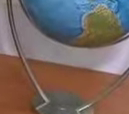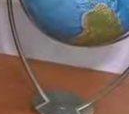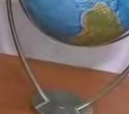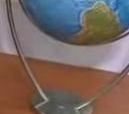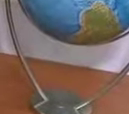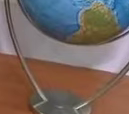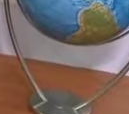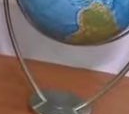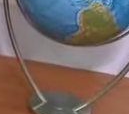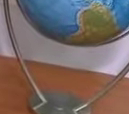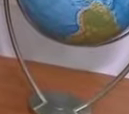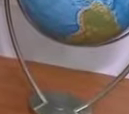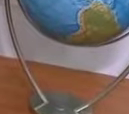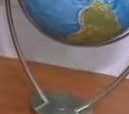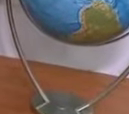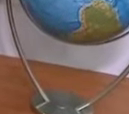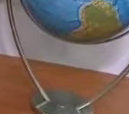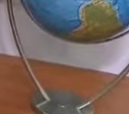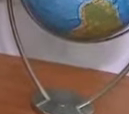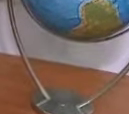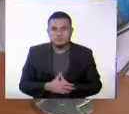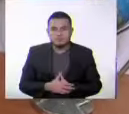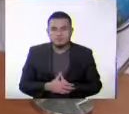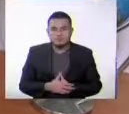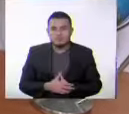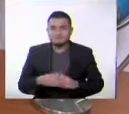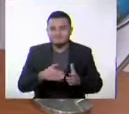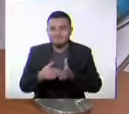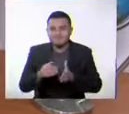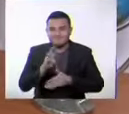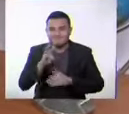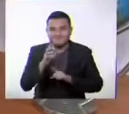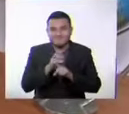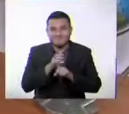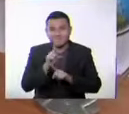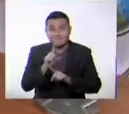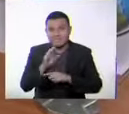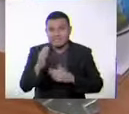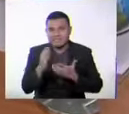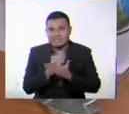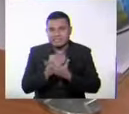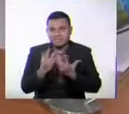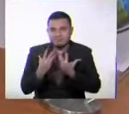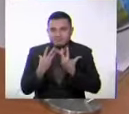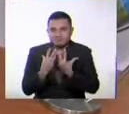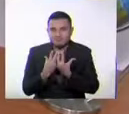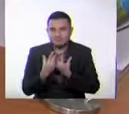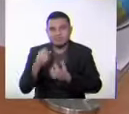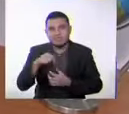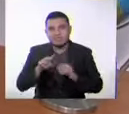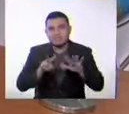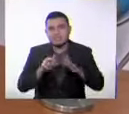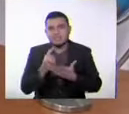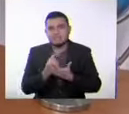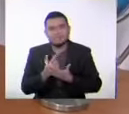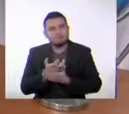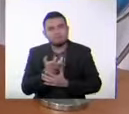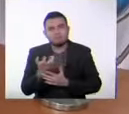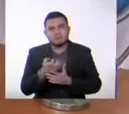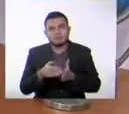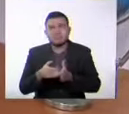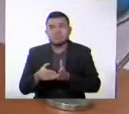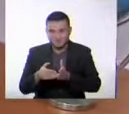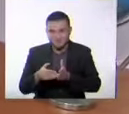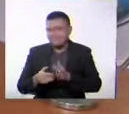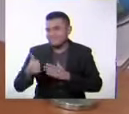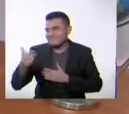Iniciamos este espacio destinado para tercer ciclo en las teleclases de estudios sociales. Séptimo grado, iniciamos con todos ustedes. Bienvenida